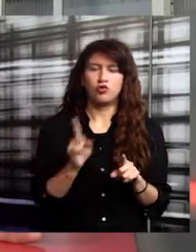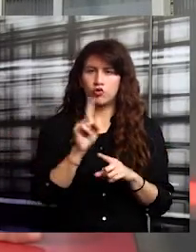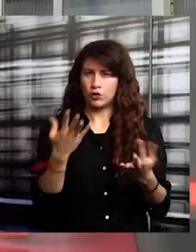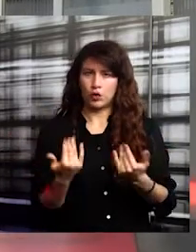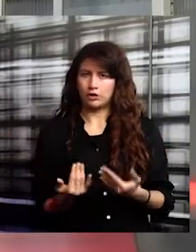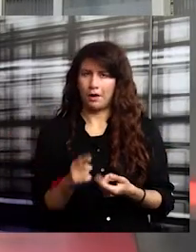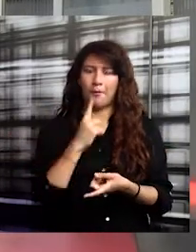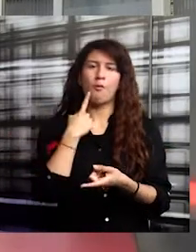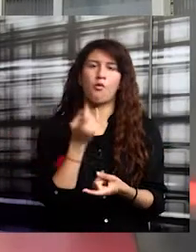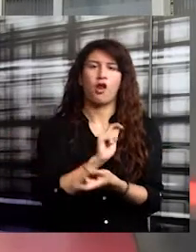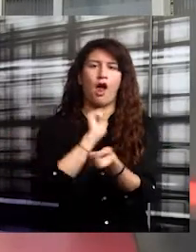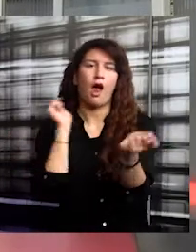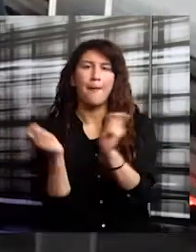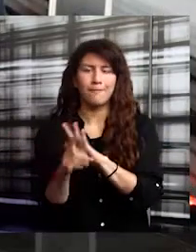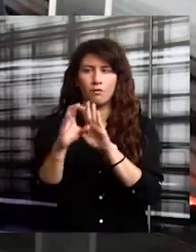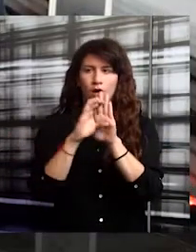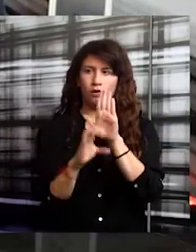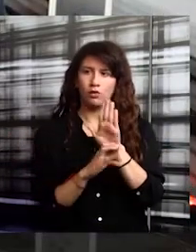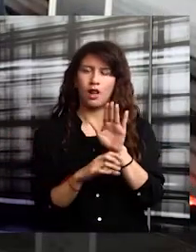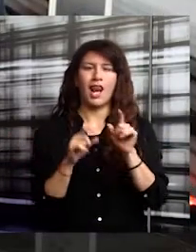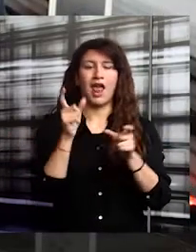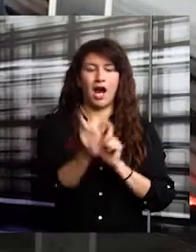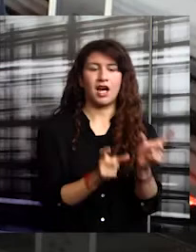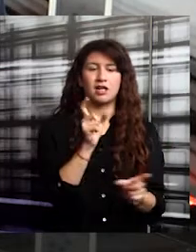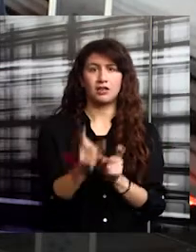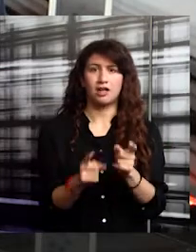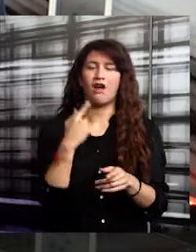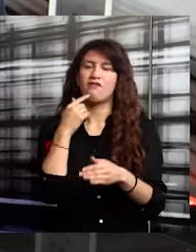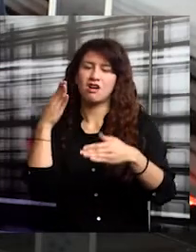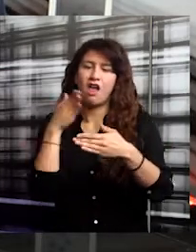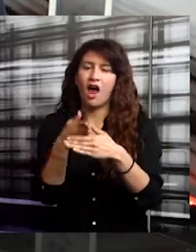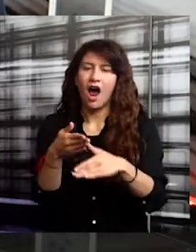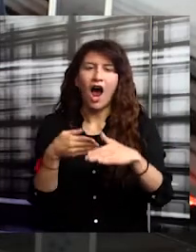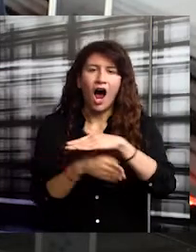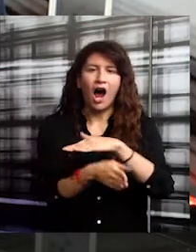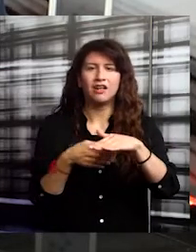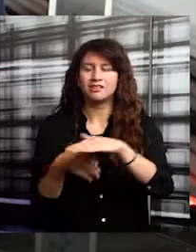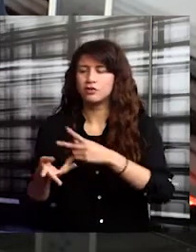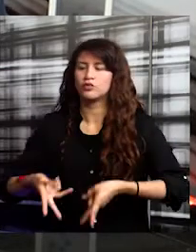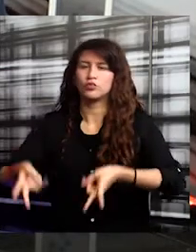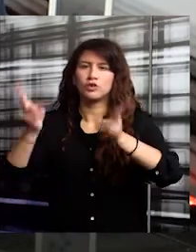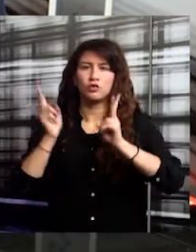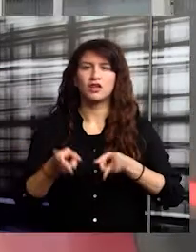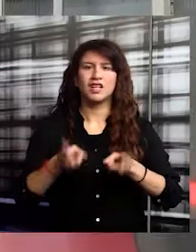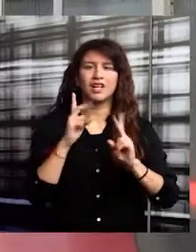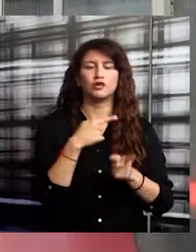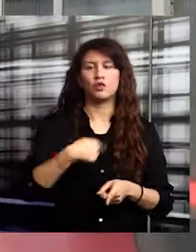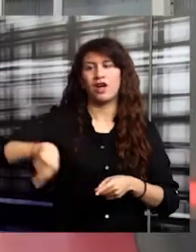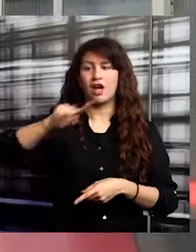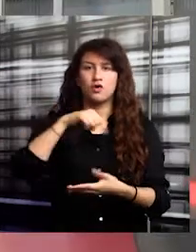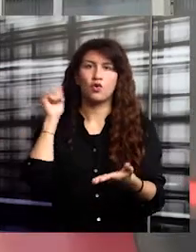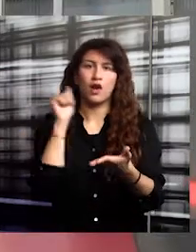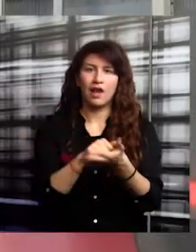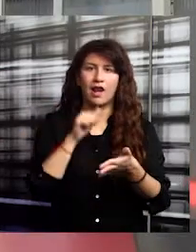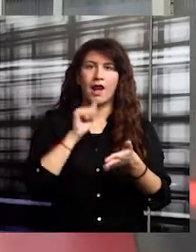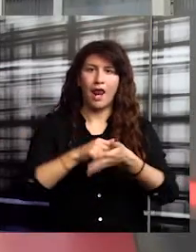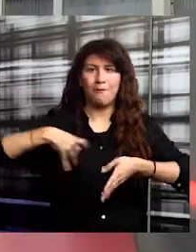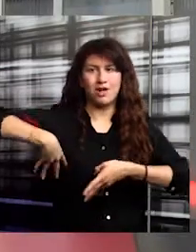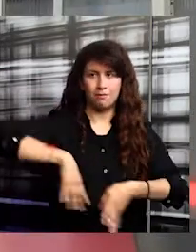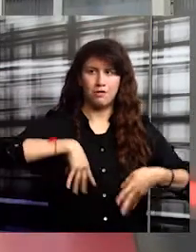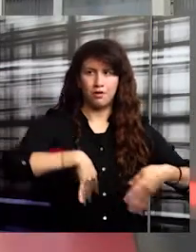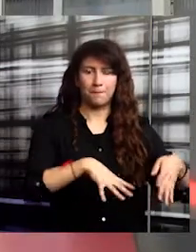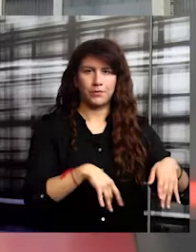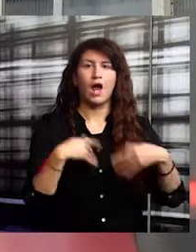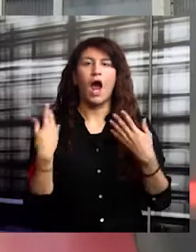la Constitución, la gente va a tener acceso a los derechos que reclaman en las manifestaciones.